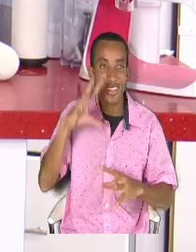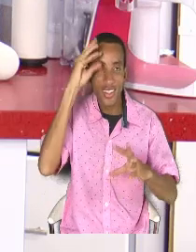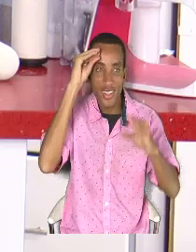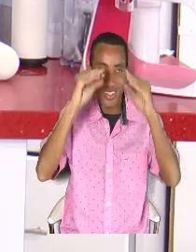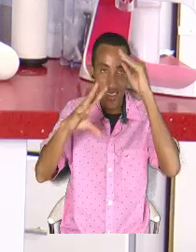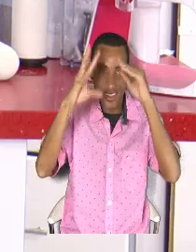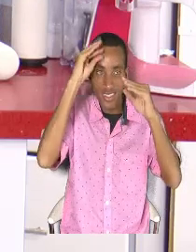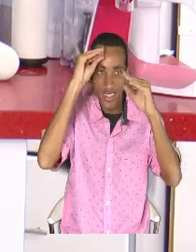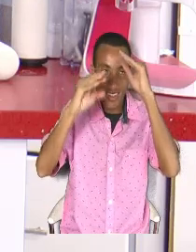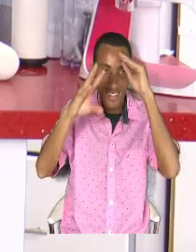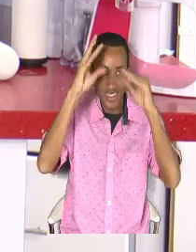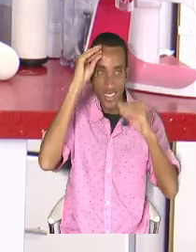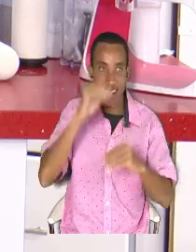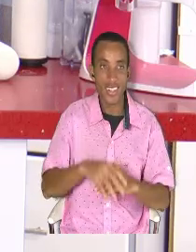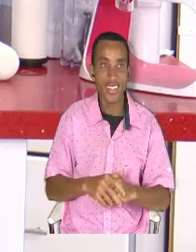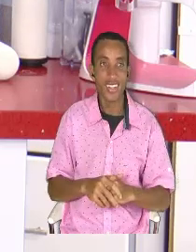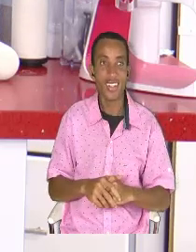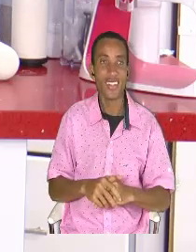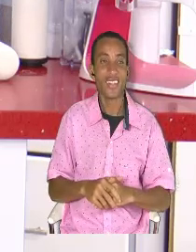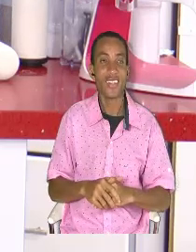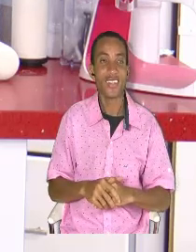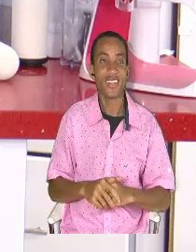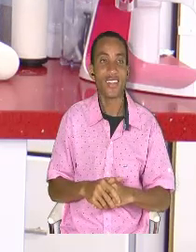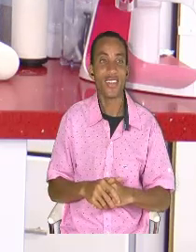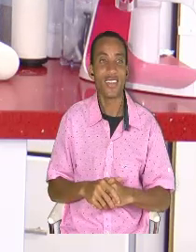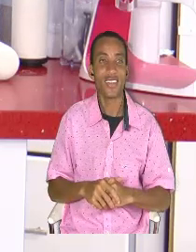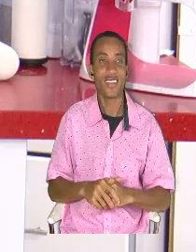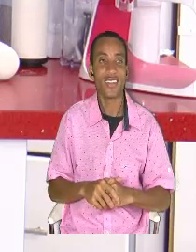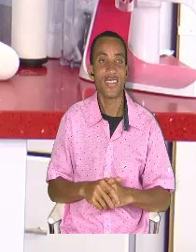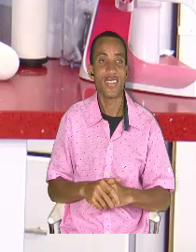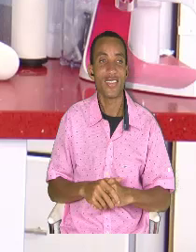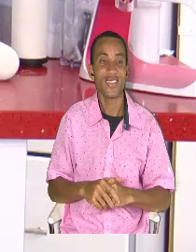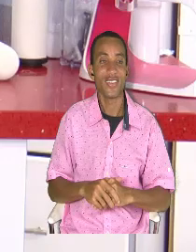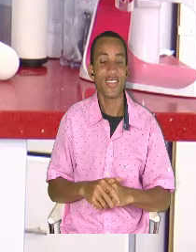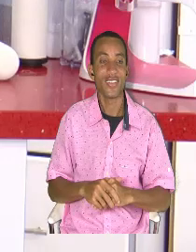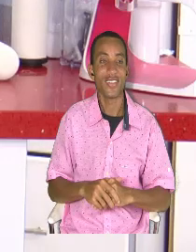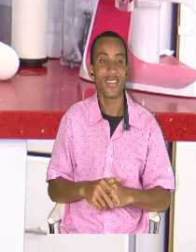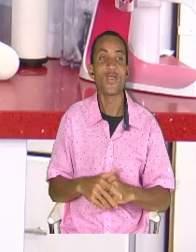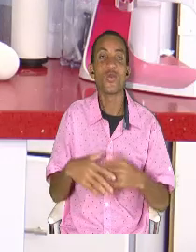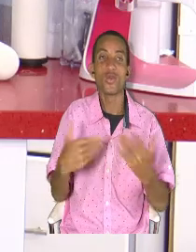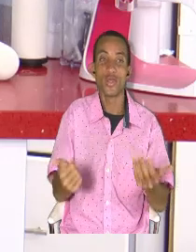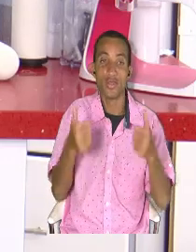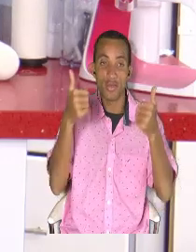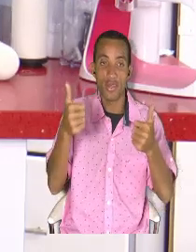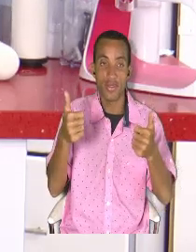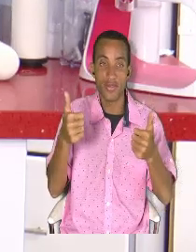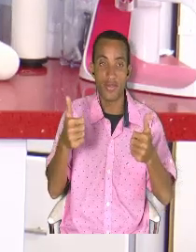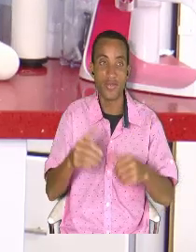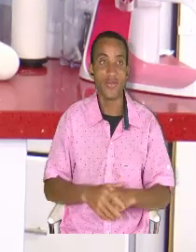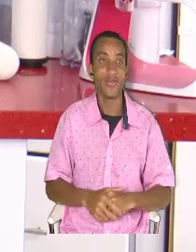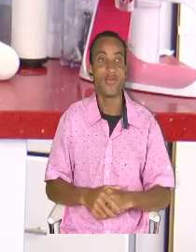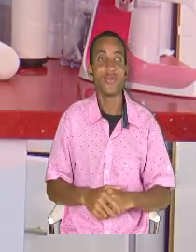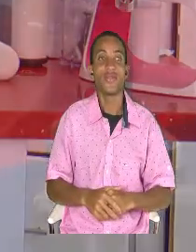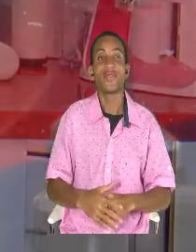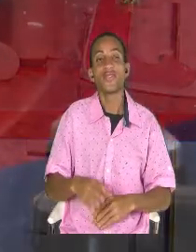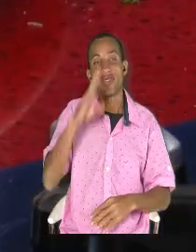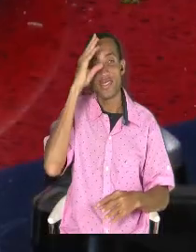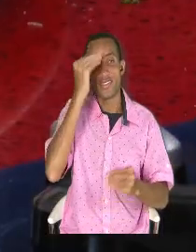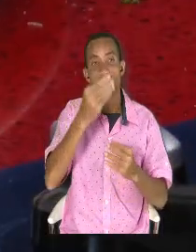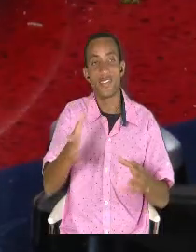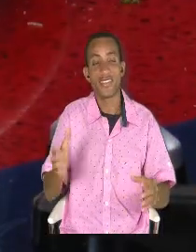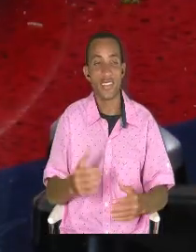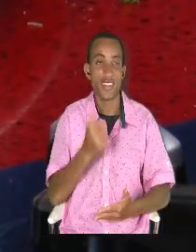Buenos días, María Cristina. Buenos días. Buenos días, ¿cómo se encuentra, María Cristina? Bendecida por Dios. Amén, gloria